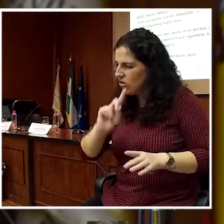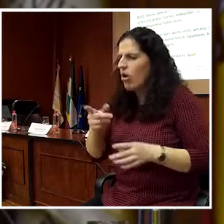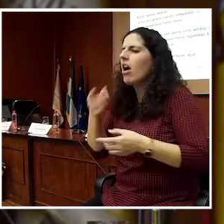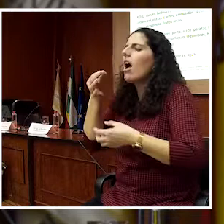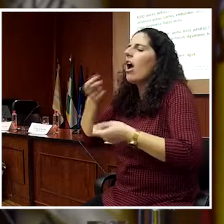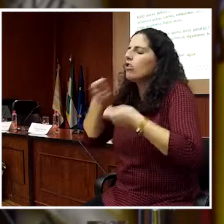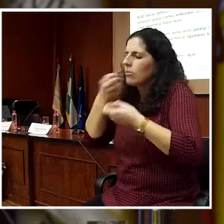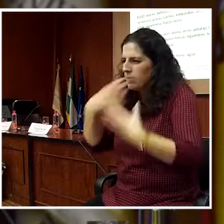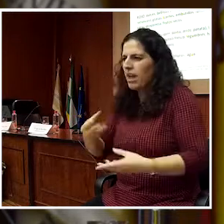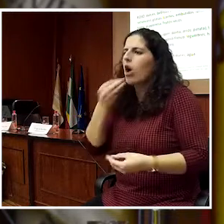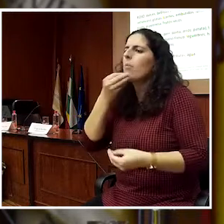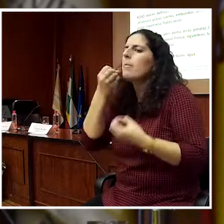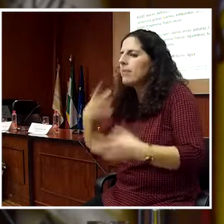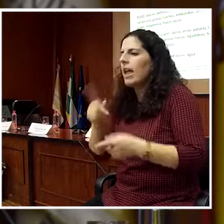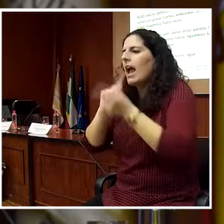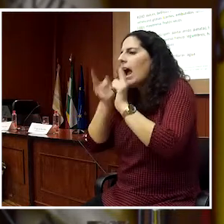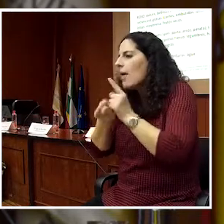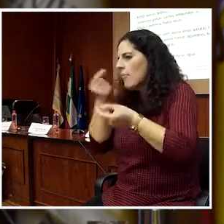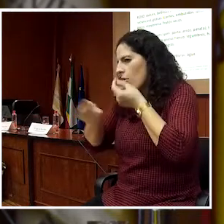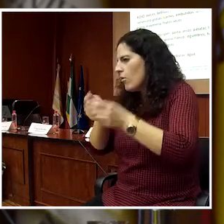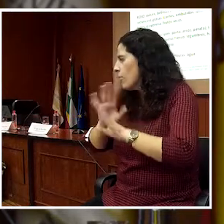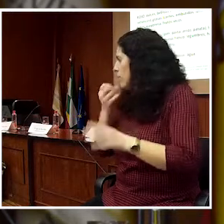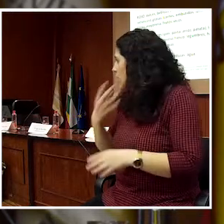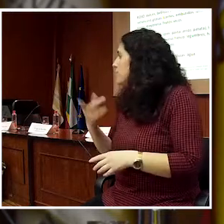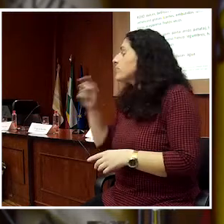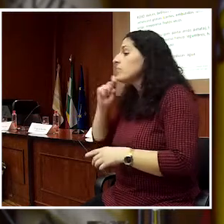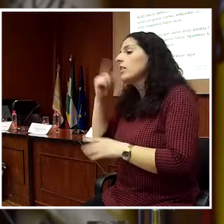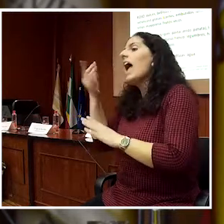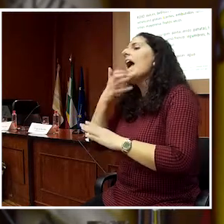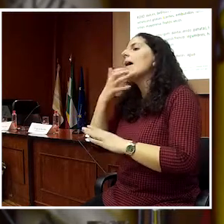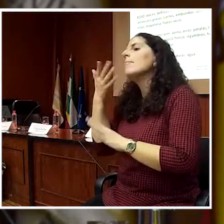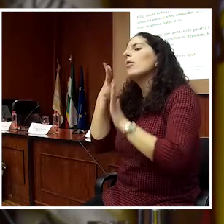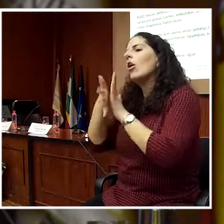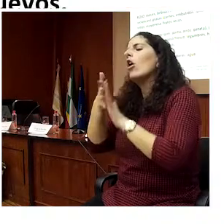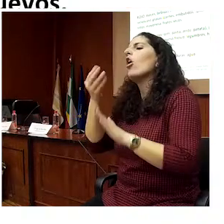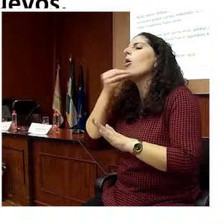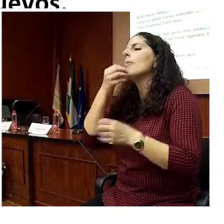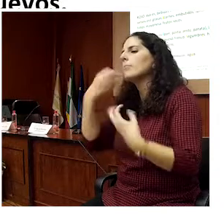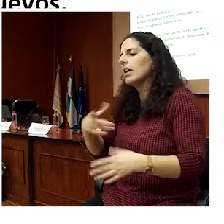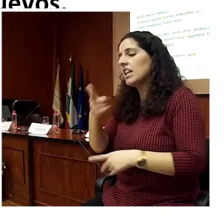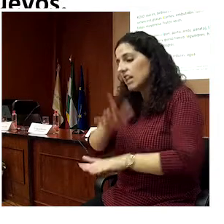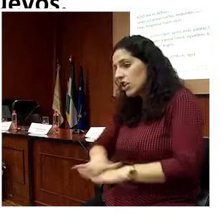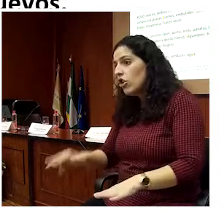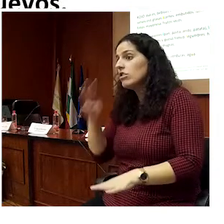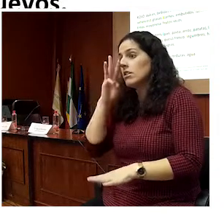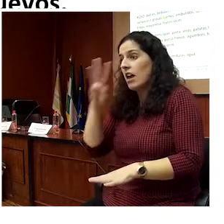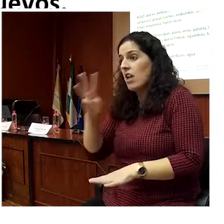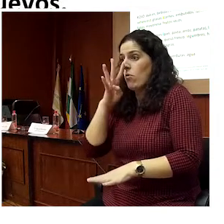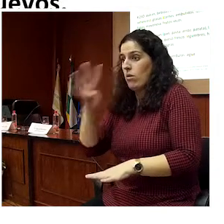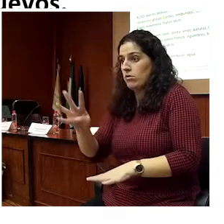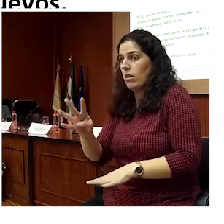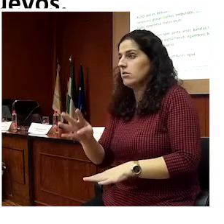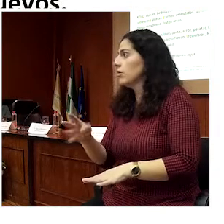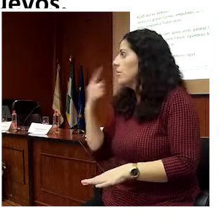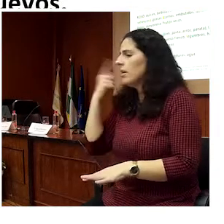importantes. Estos son algunos ejemplos de cómo se puede educar a los niños en hábitos de salud. Un niño pequeñito de 3 o 4 años,